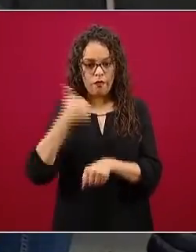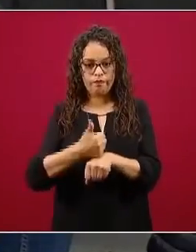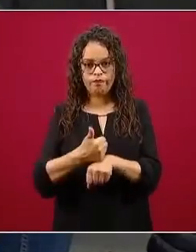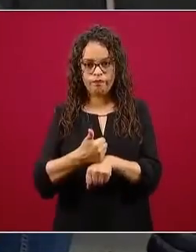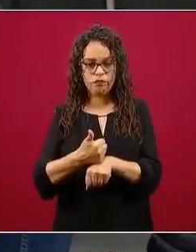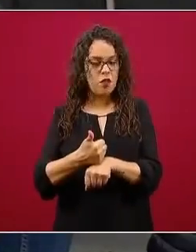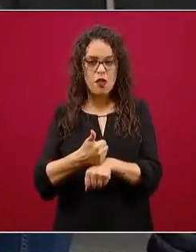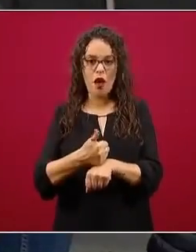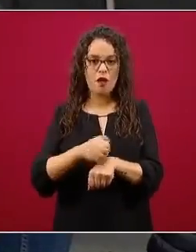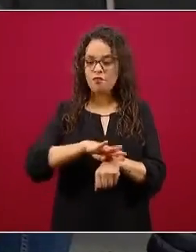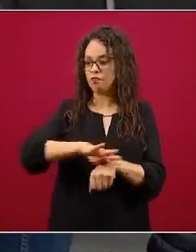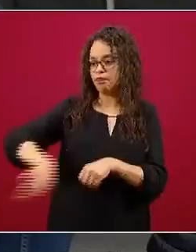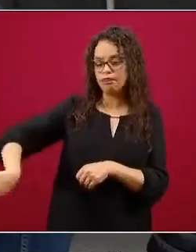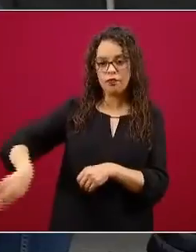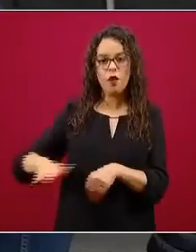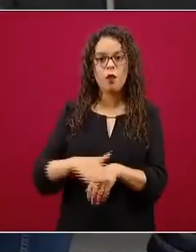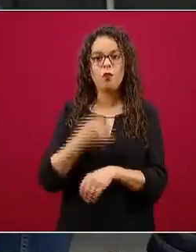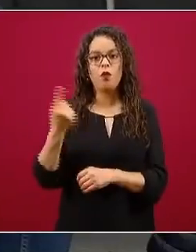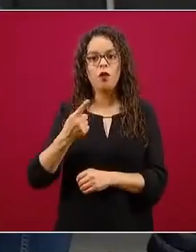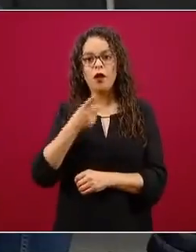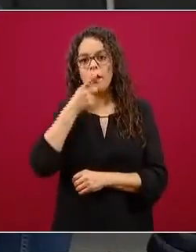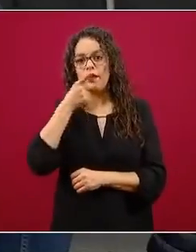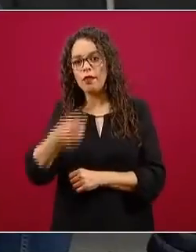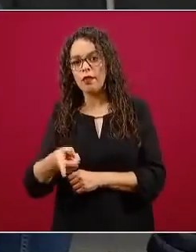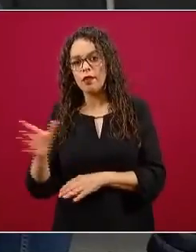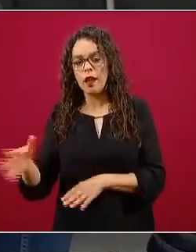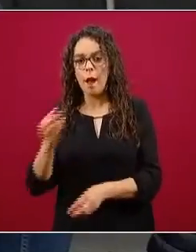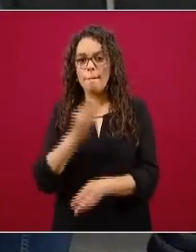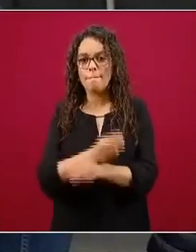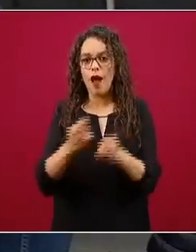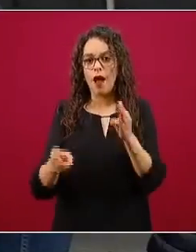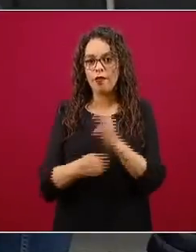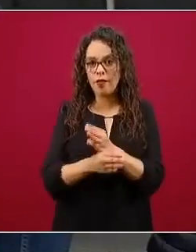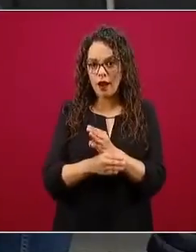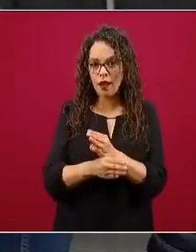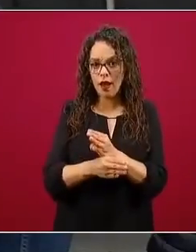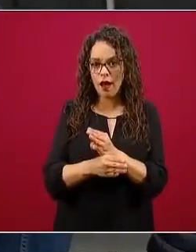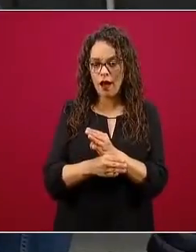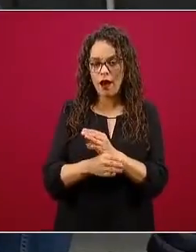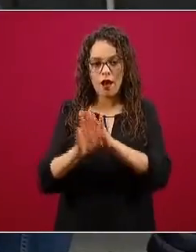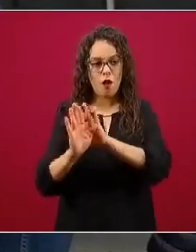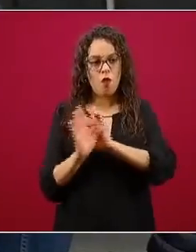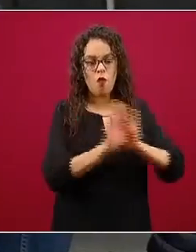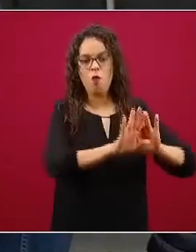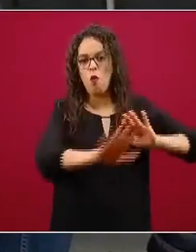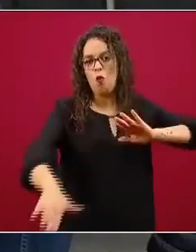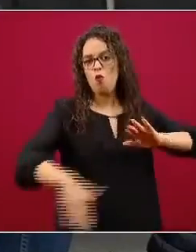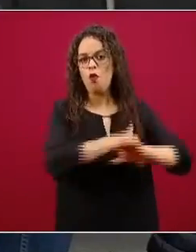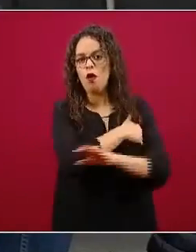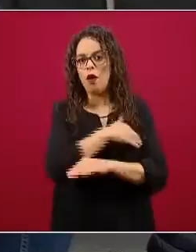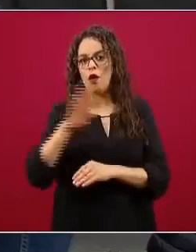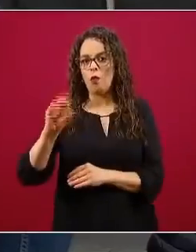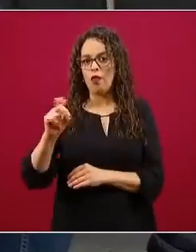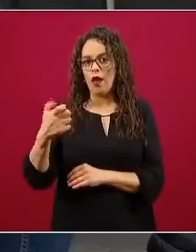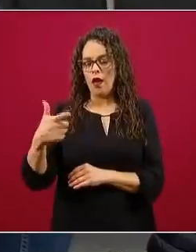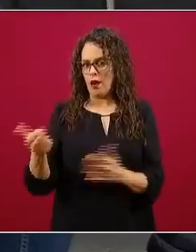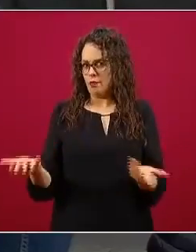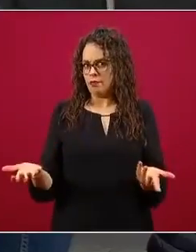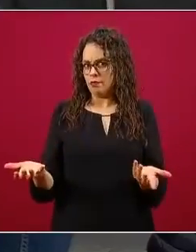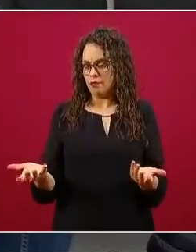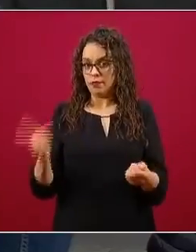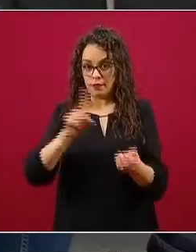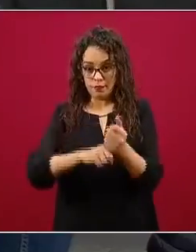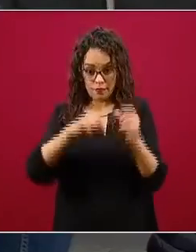han acusado que se mantiene, que retienen los materiales o los insumos en las bodegas. A nivel nacional, ¿el IMSS